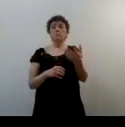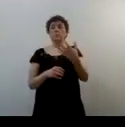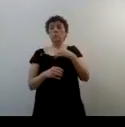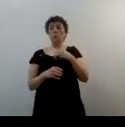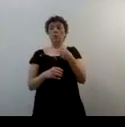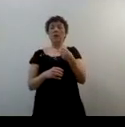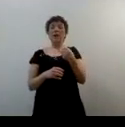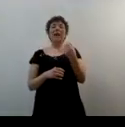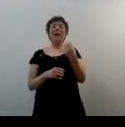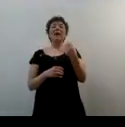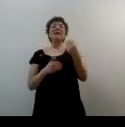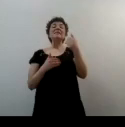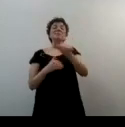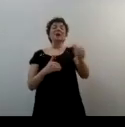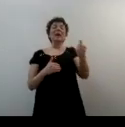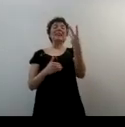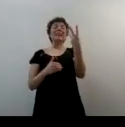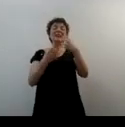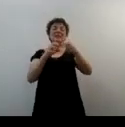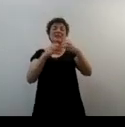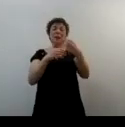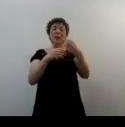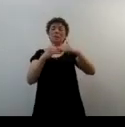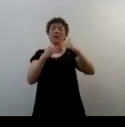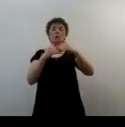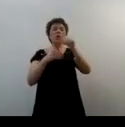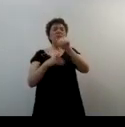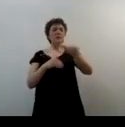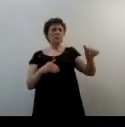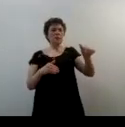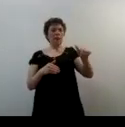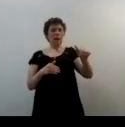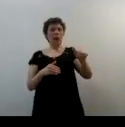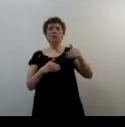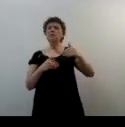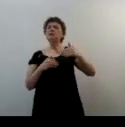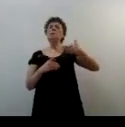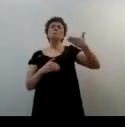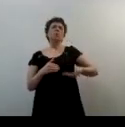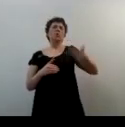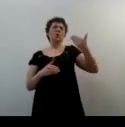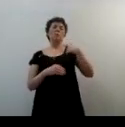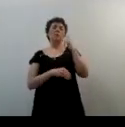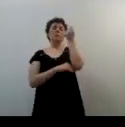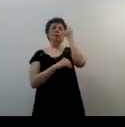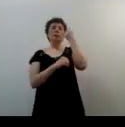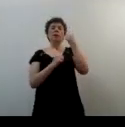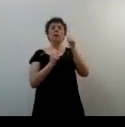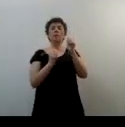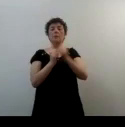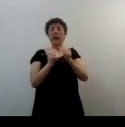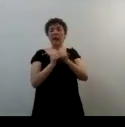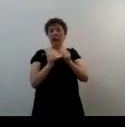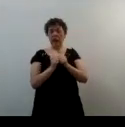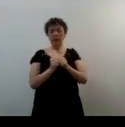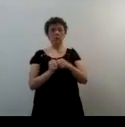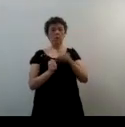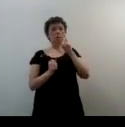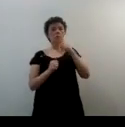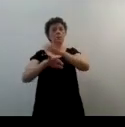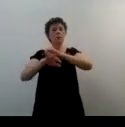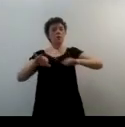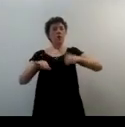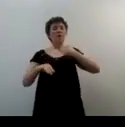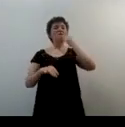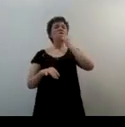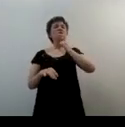3 yemas a la semana como mínimo es fundamental para llegar sobre todo a ese aporte de vitamina, minerales. o como veis, la gran mayoría de las frutas,